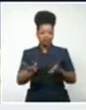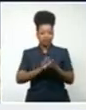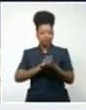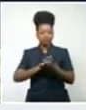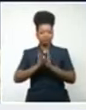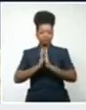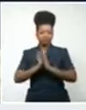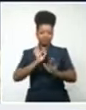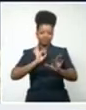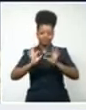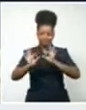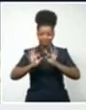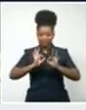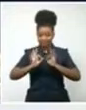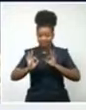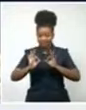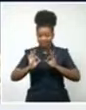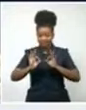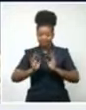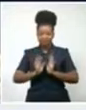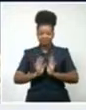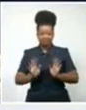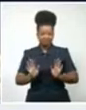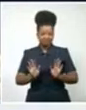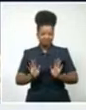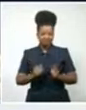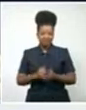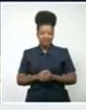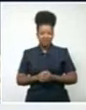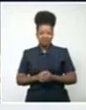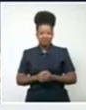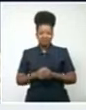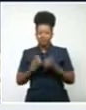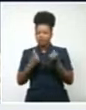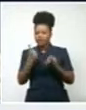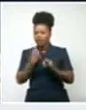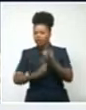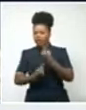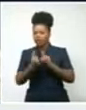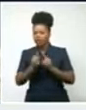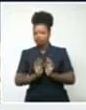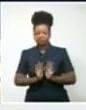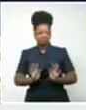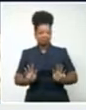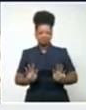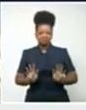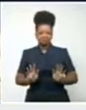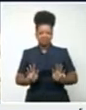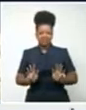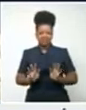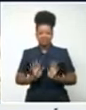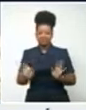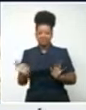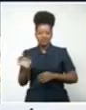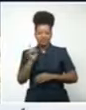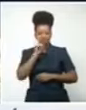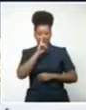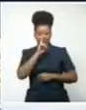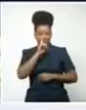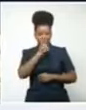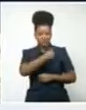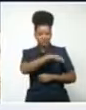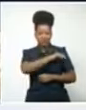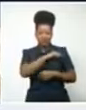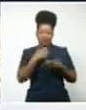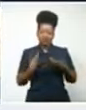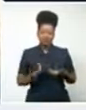Y de todas formas creo que ya con esto, ¿qué nos queda? ¿Algo más? Ya. Hemos agotado a la población, no el tiempo,